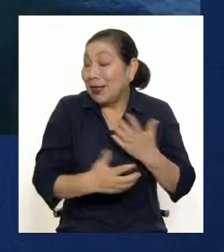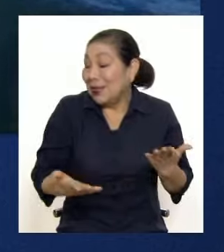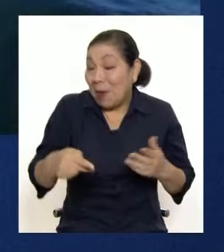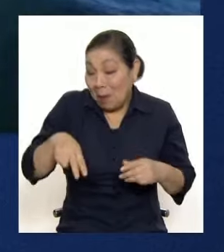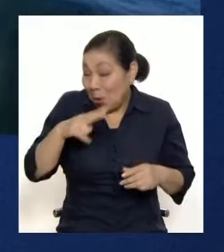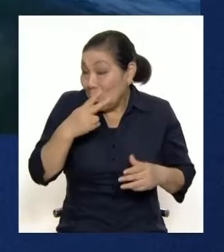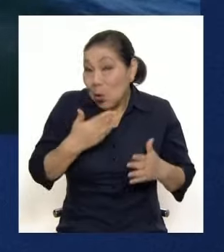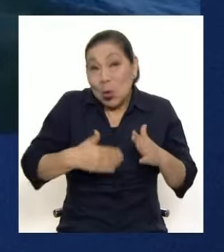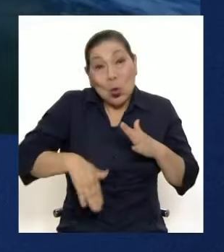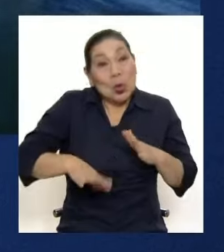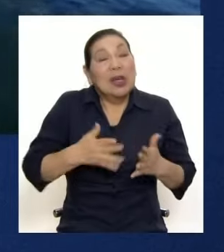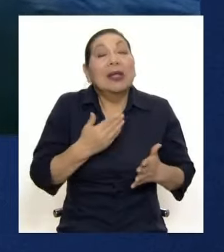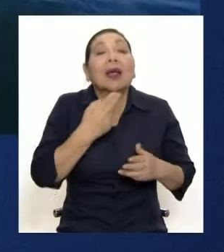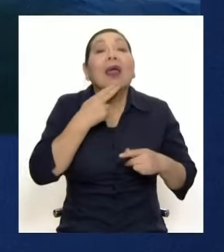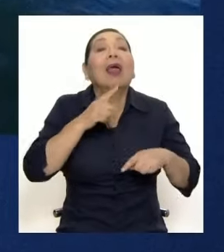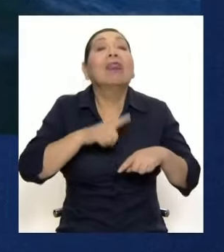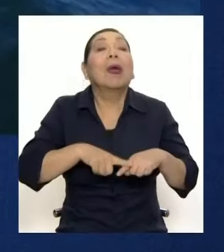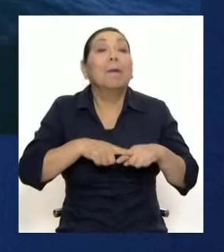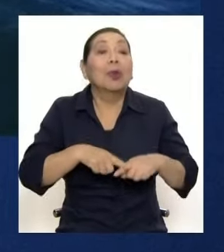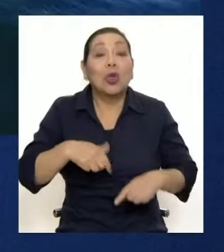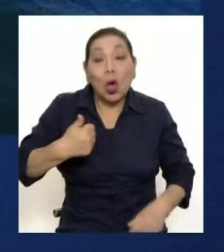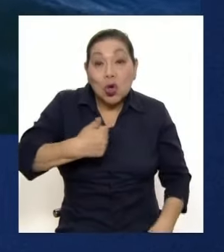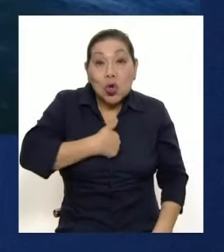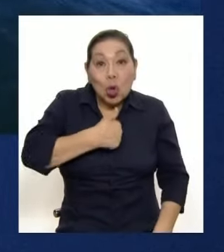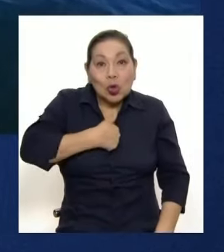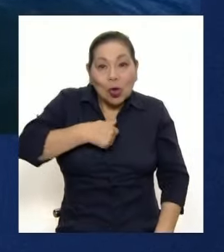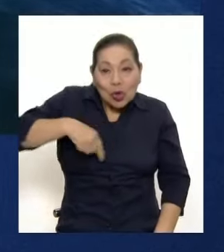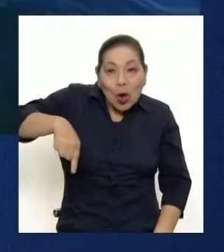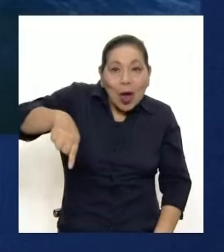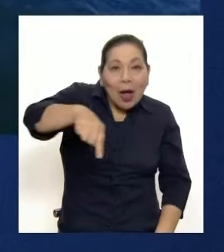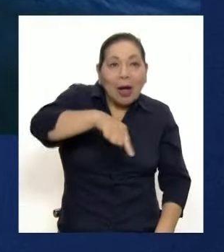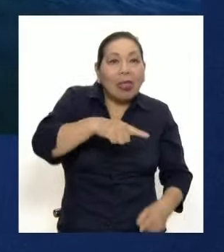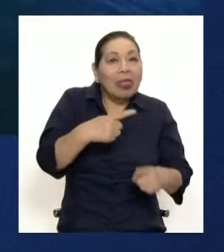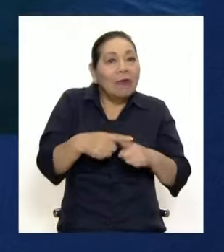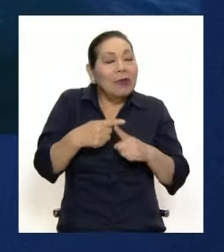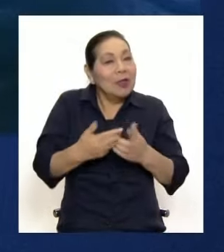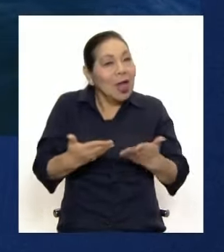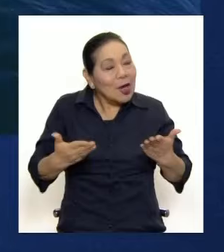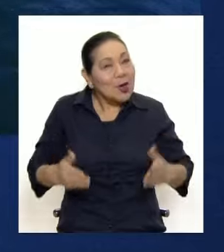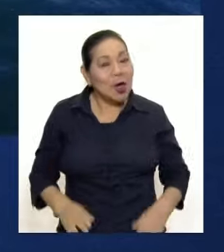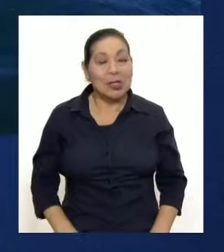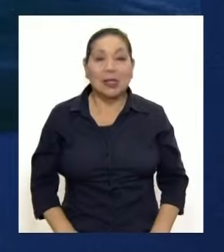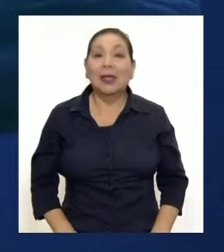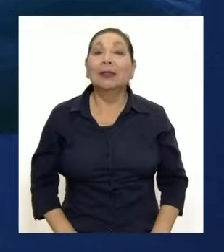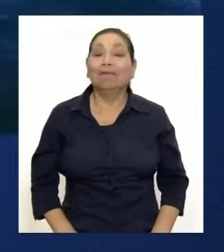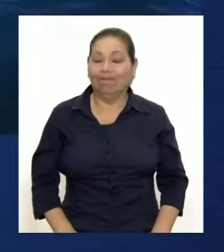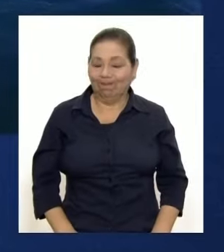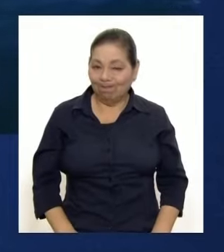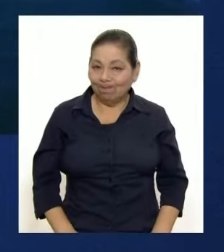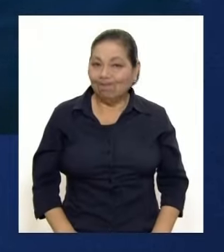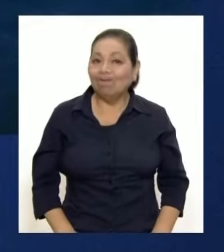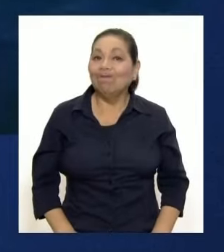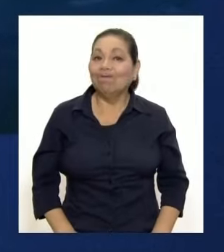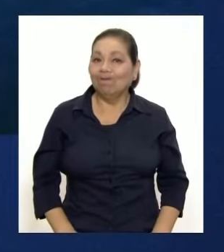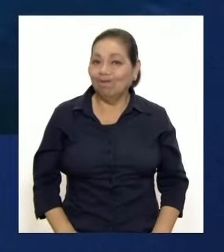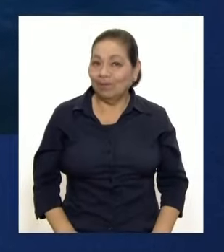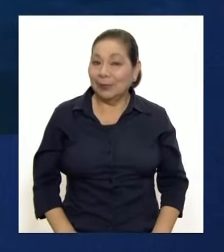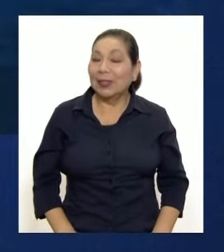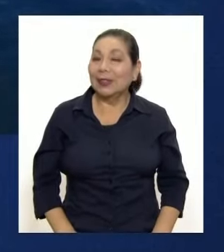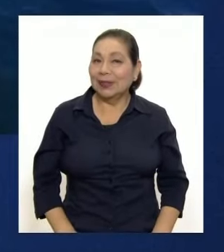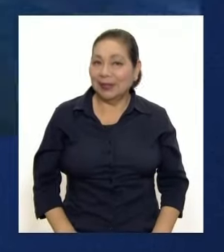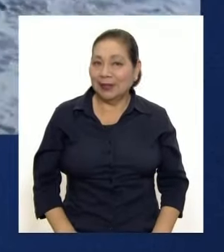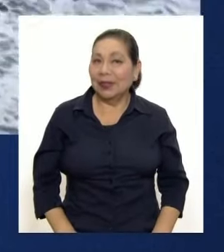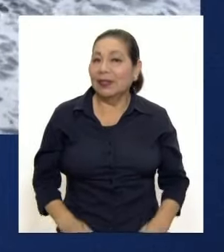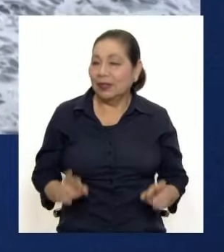Perú de quién depende de nosotros y nuestra biodiversidad no sin duda Así es